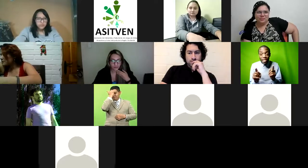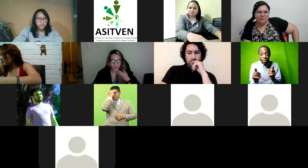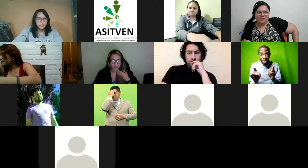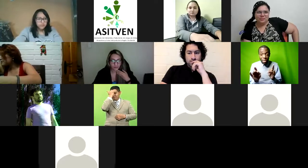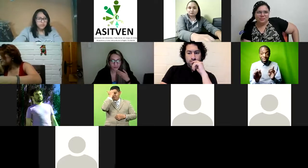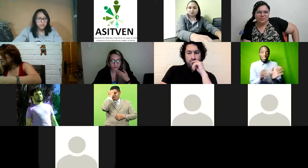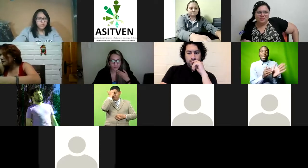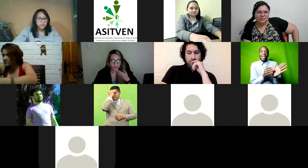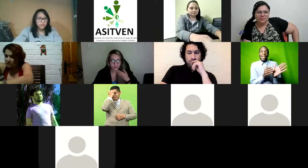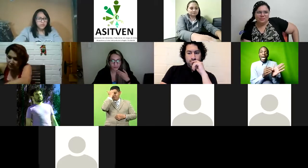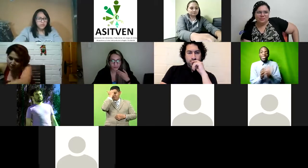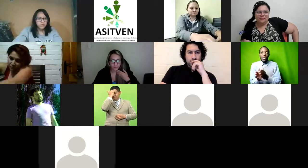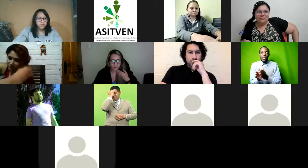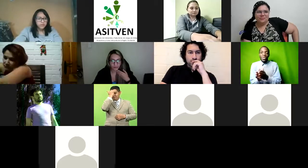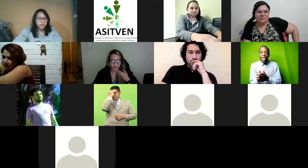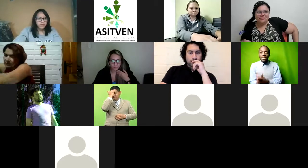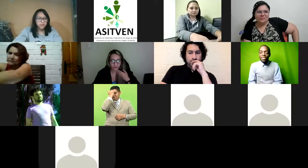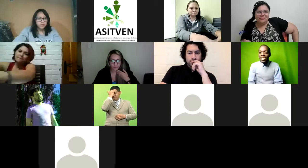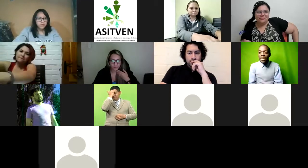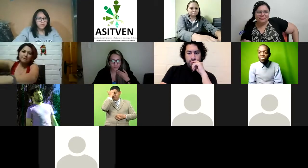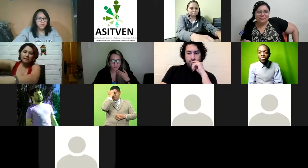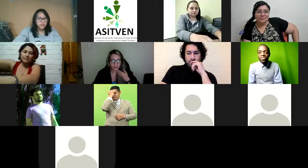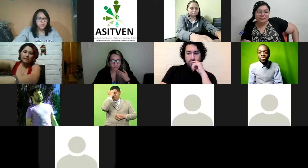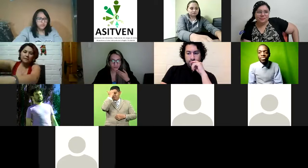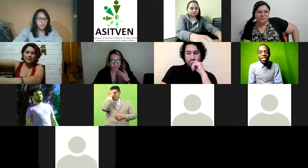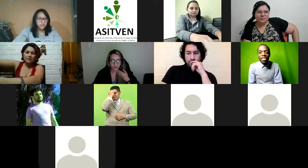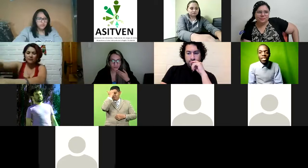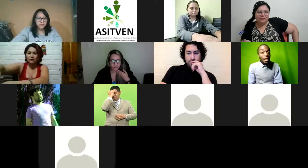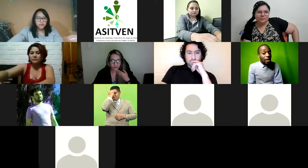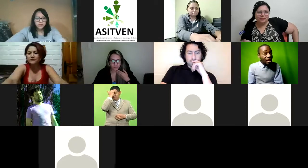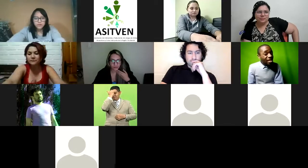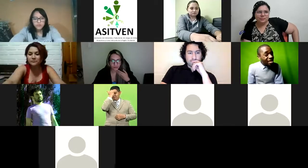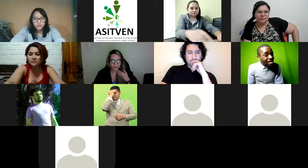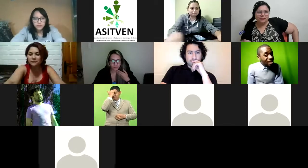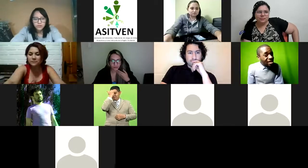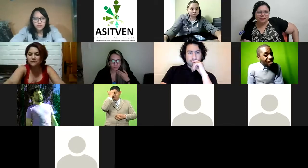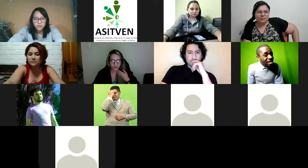¿Quisieran hacer ustedes una pausa para ir al baño? Rubén, sí. Rubén,